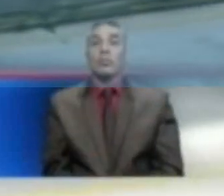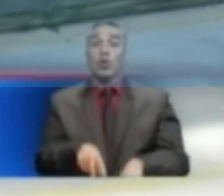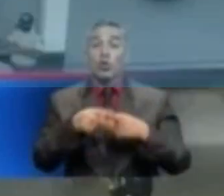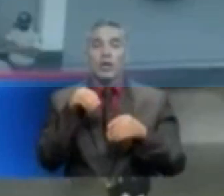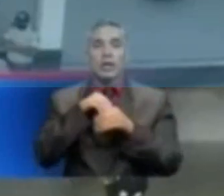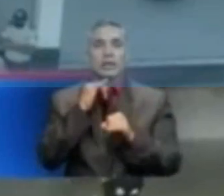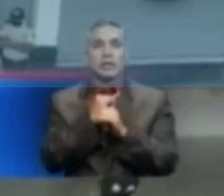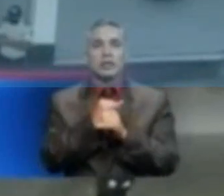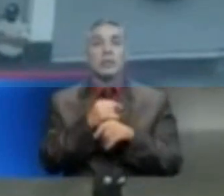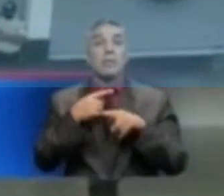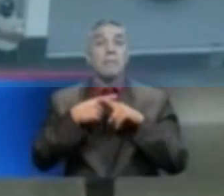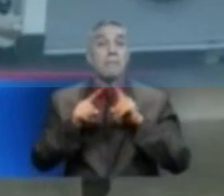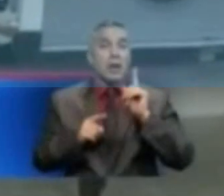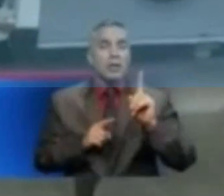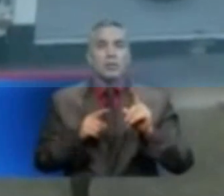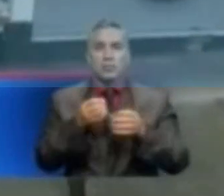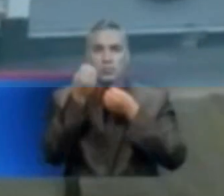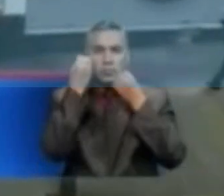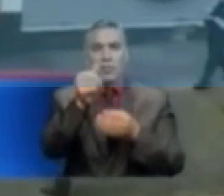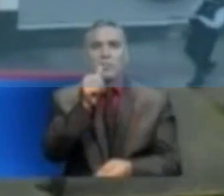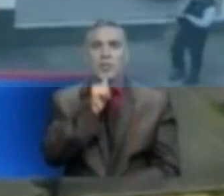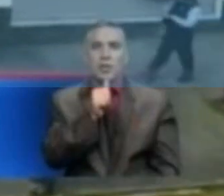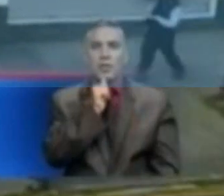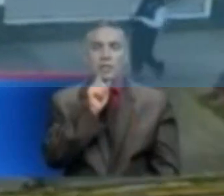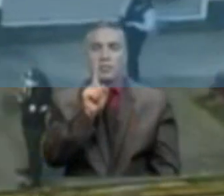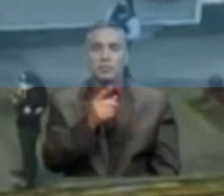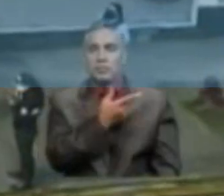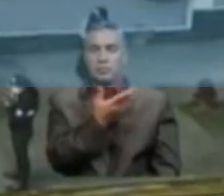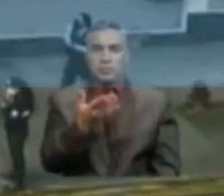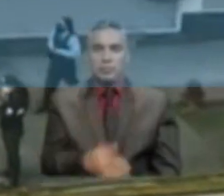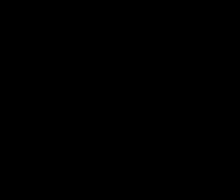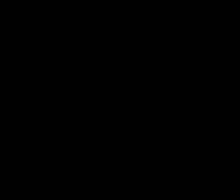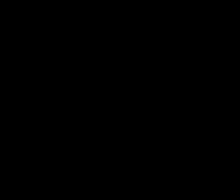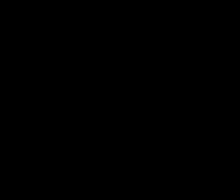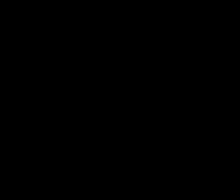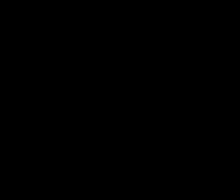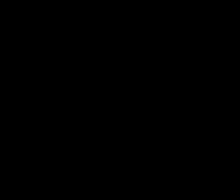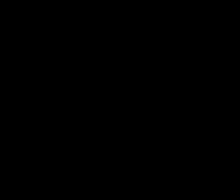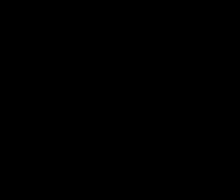esta institución, pero esta es información reservada. Gustavo Merino, TC Televisión.